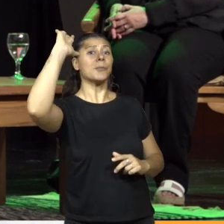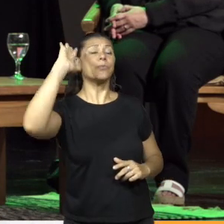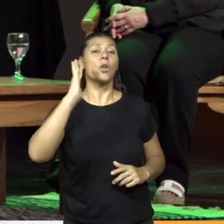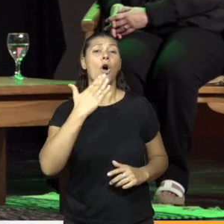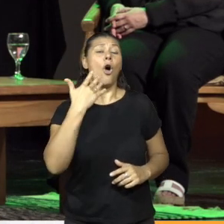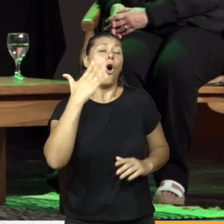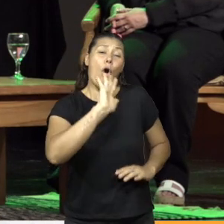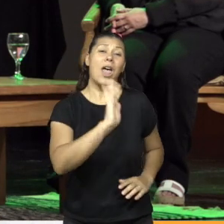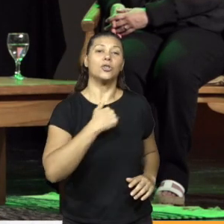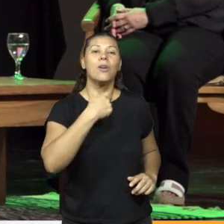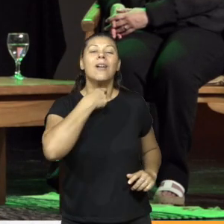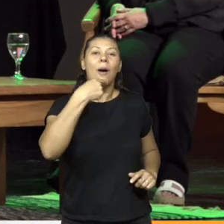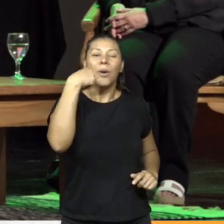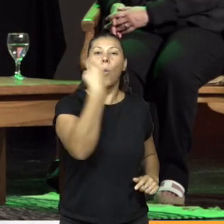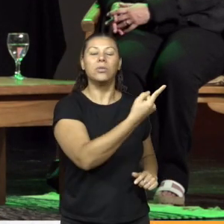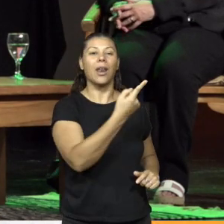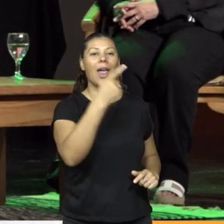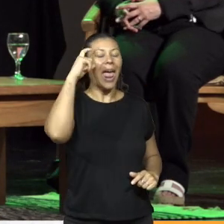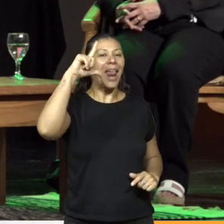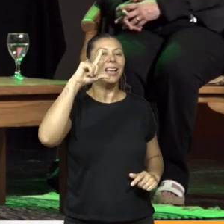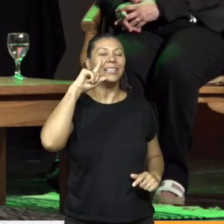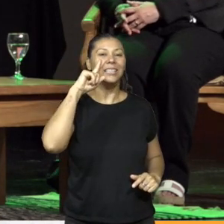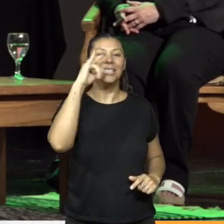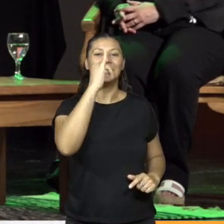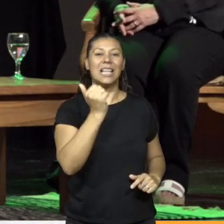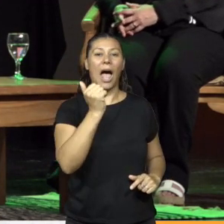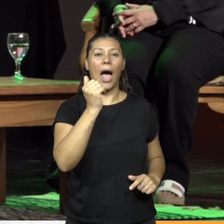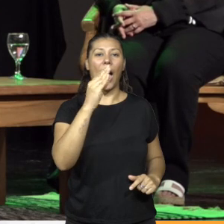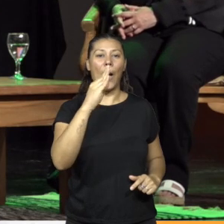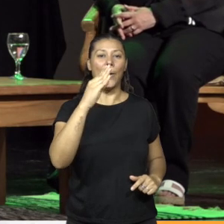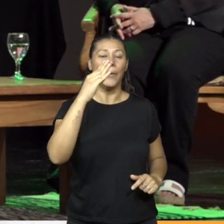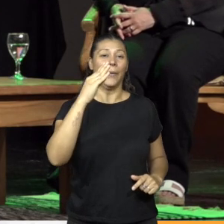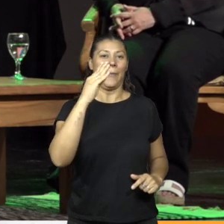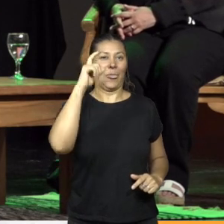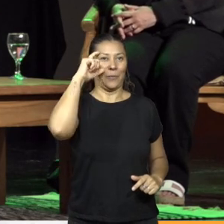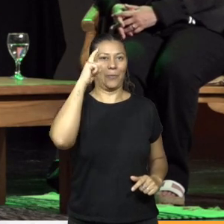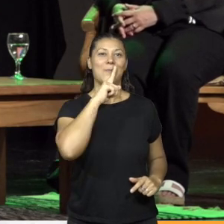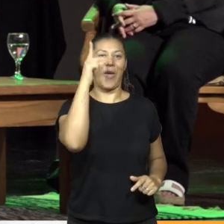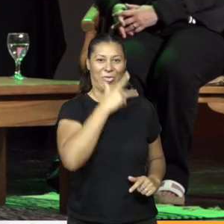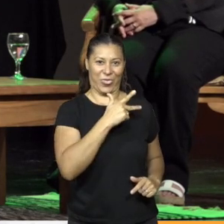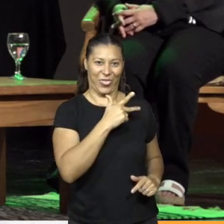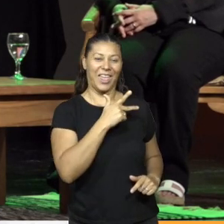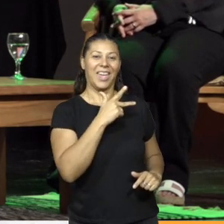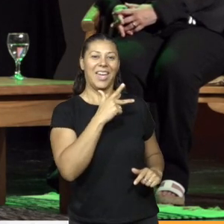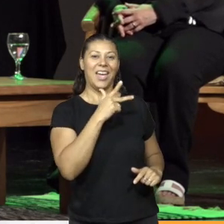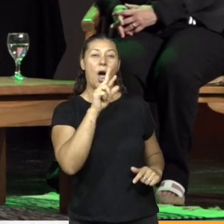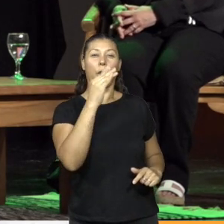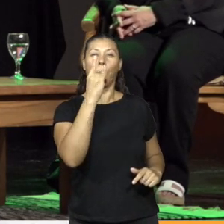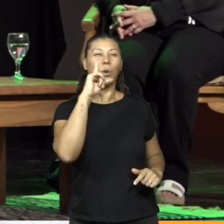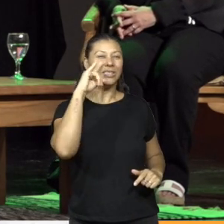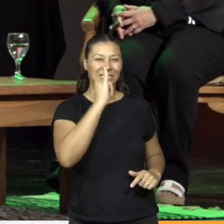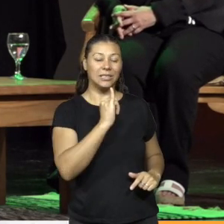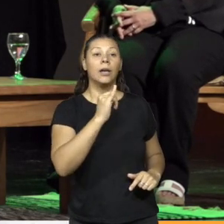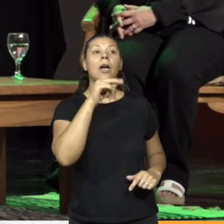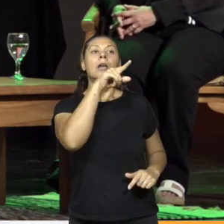Sí, quería preguntarle a Elizabeth Ruiz si, teniendo en cuenta el crecimiento poblacional en Tierra del Fuego, que tuvo